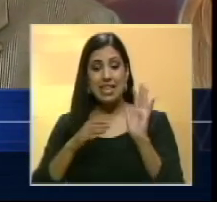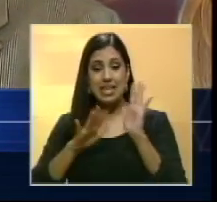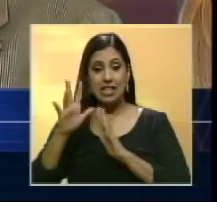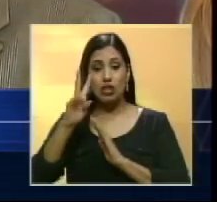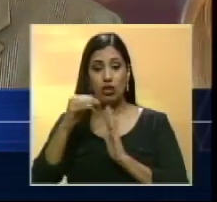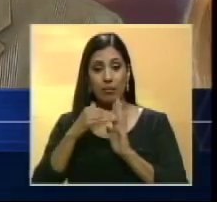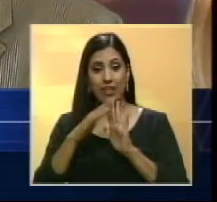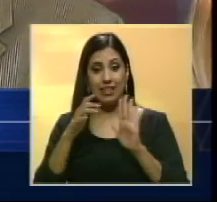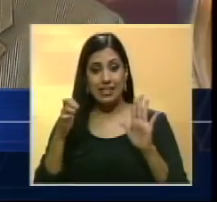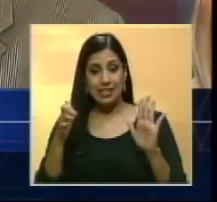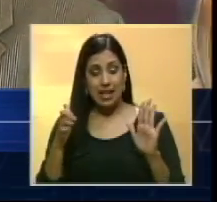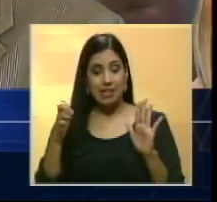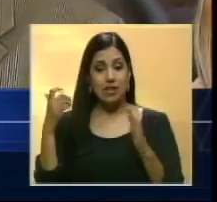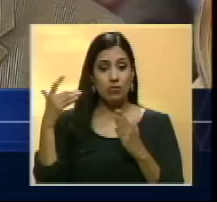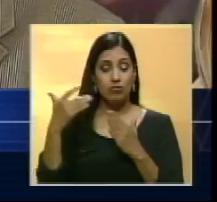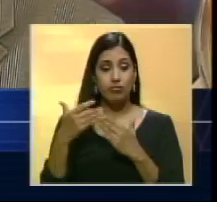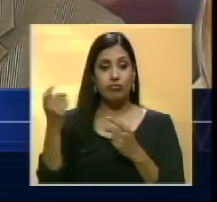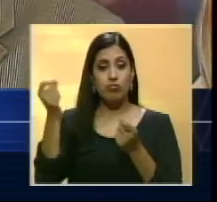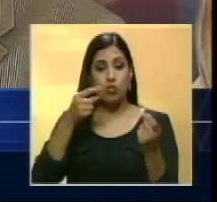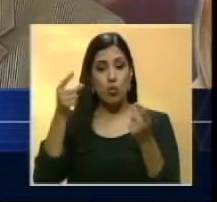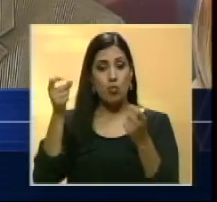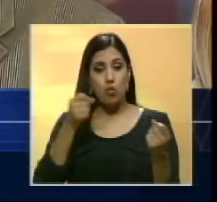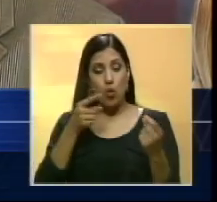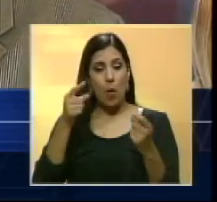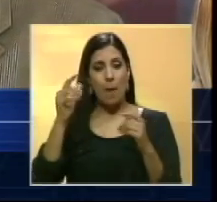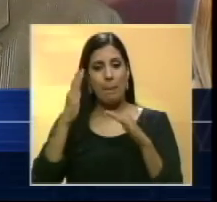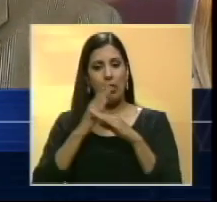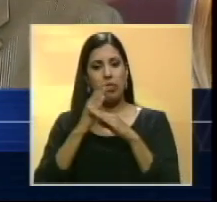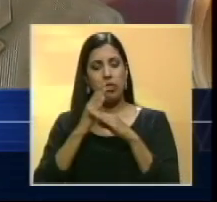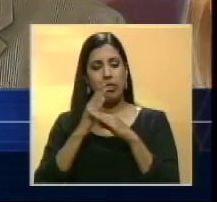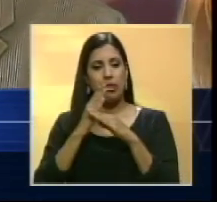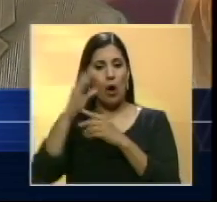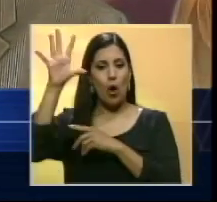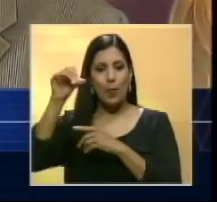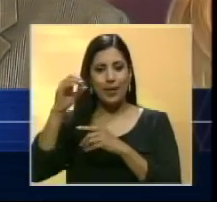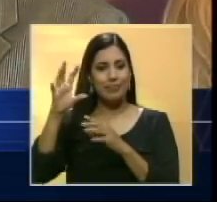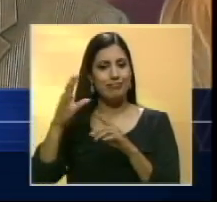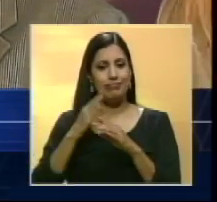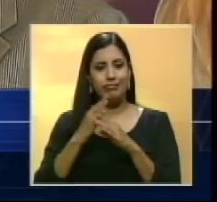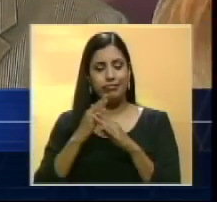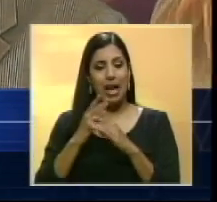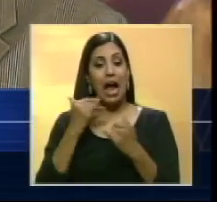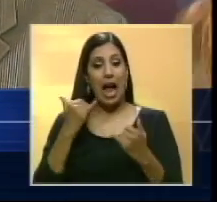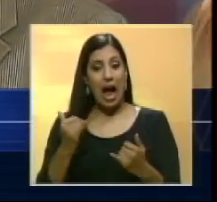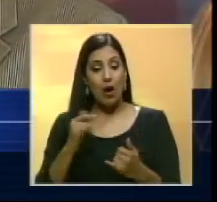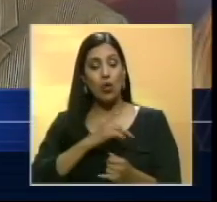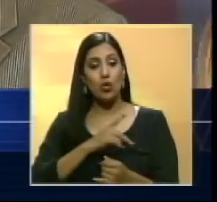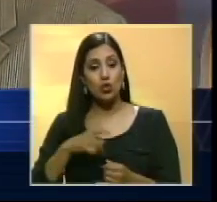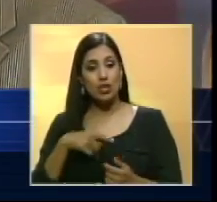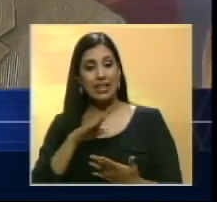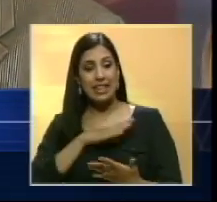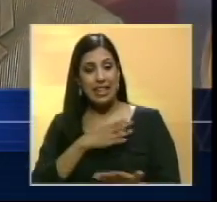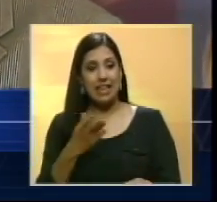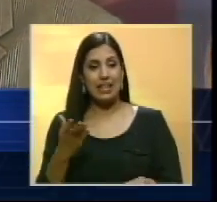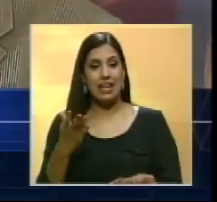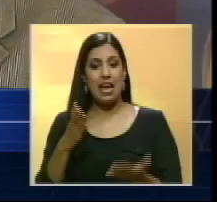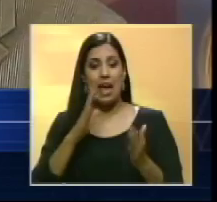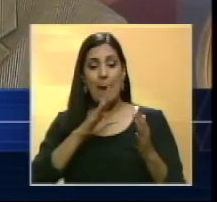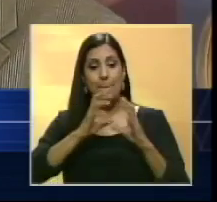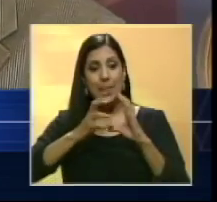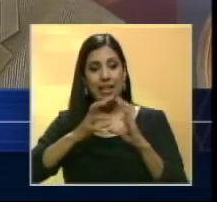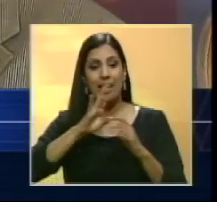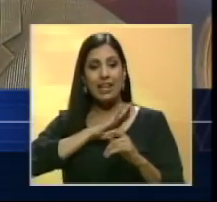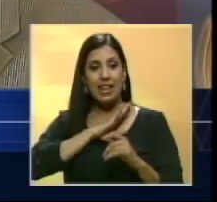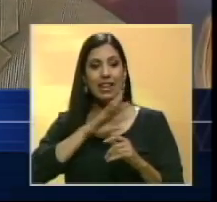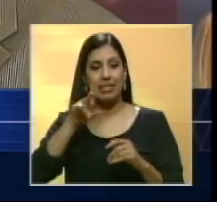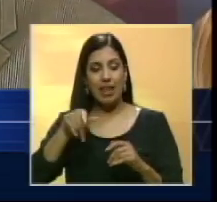2016 con las importaciones prácticamente paralizadas. El recurso que tenemos son las autopartes nacionales que